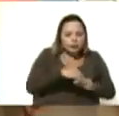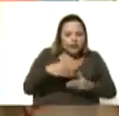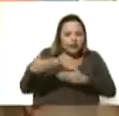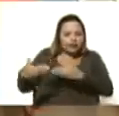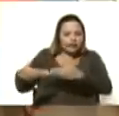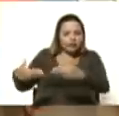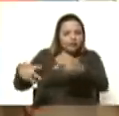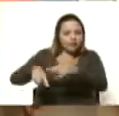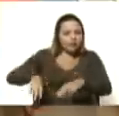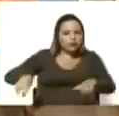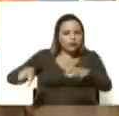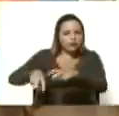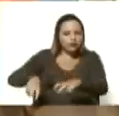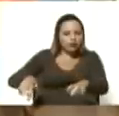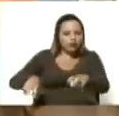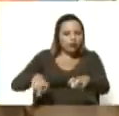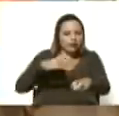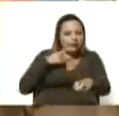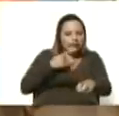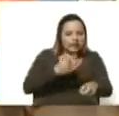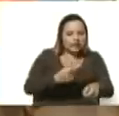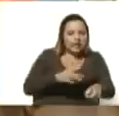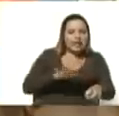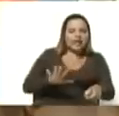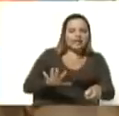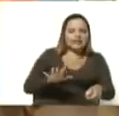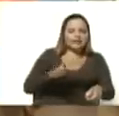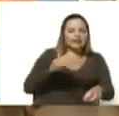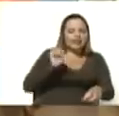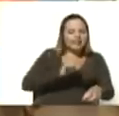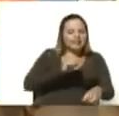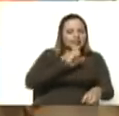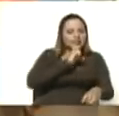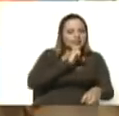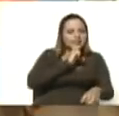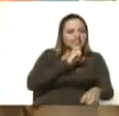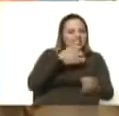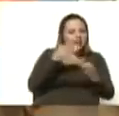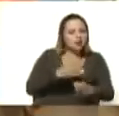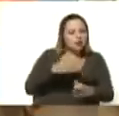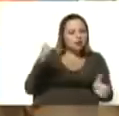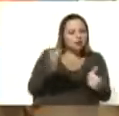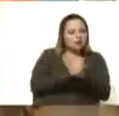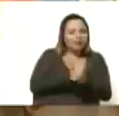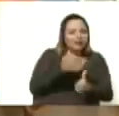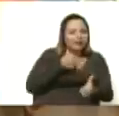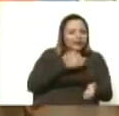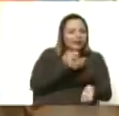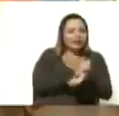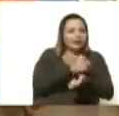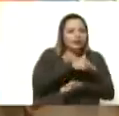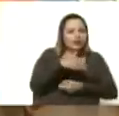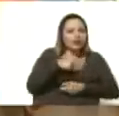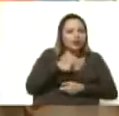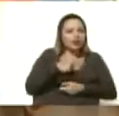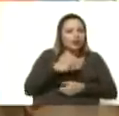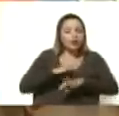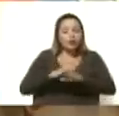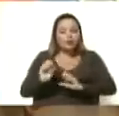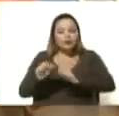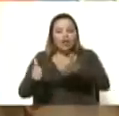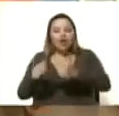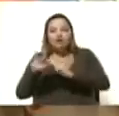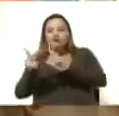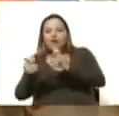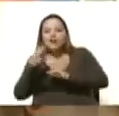Glenn Castellano, ellos decían, oye, ahora sí se nos está complicando todo. ¿Por qué? Bueno, comenzaron nuevas entrevistas